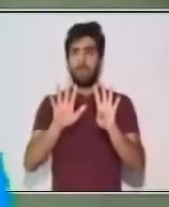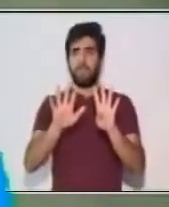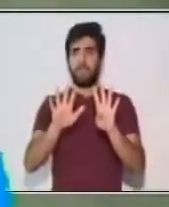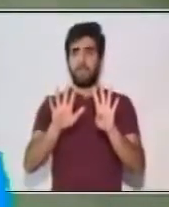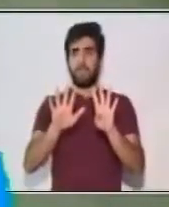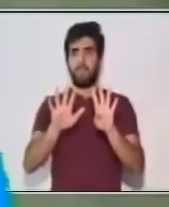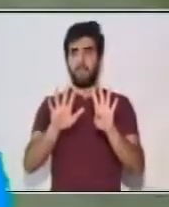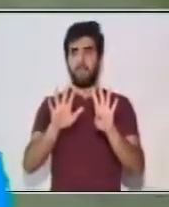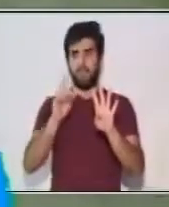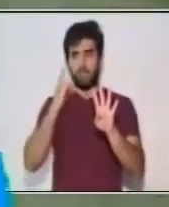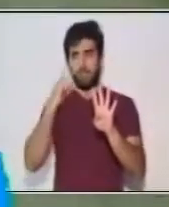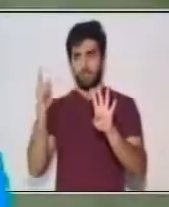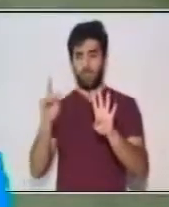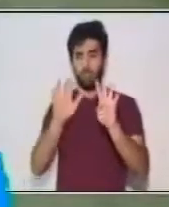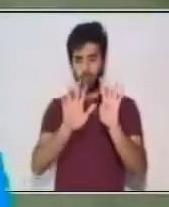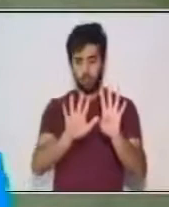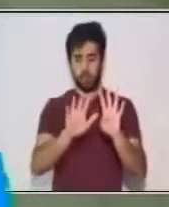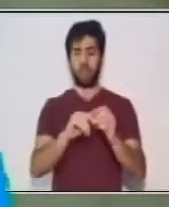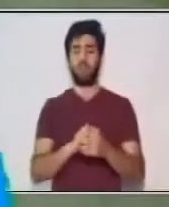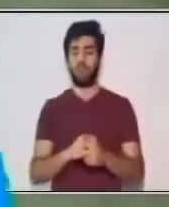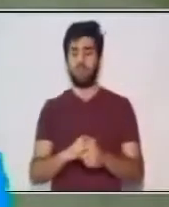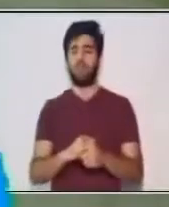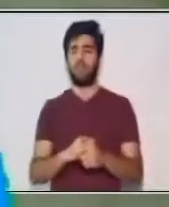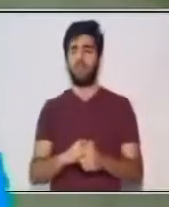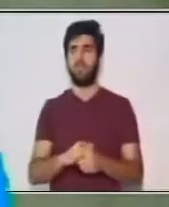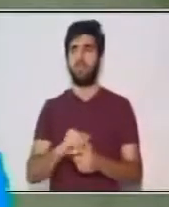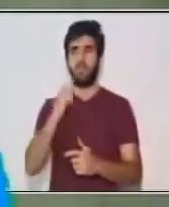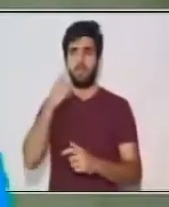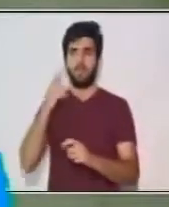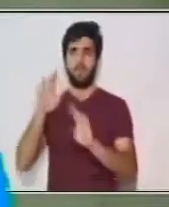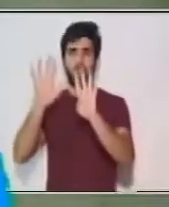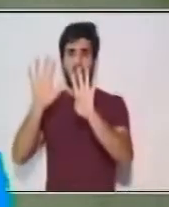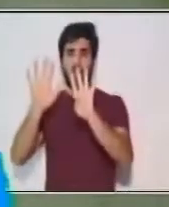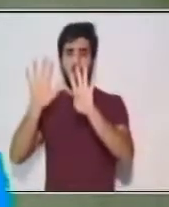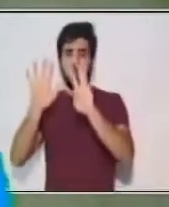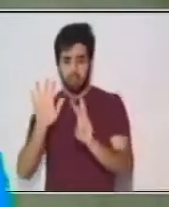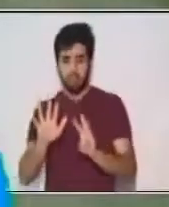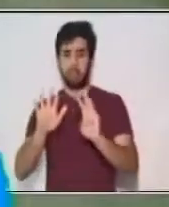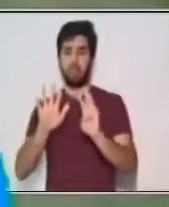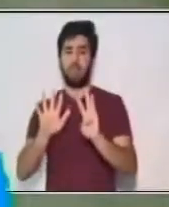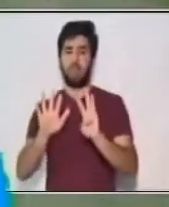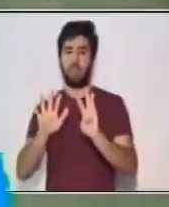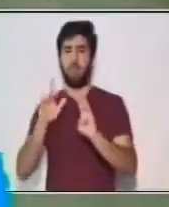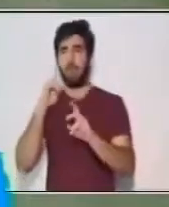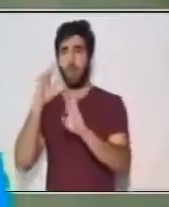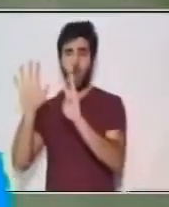este factor de acá, 987. ¿Qué pasó? Aumentó un 7.